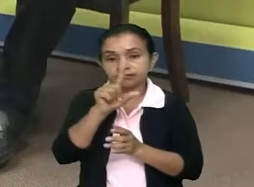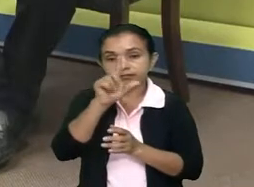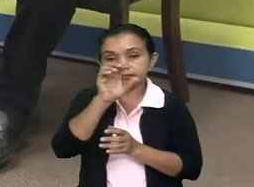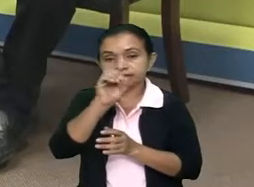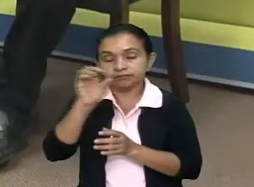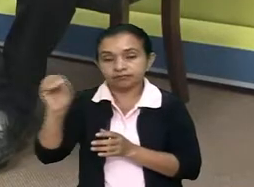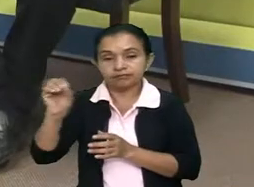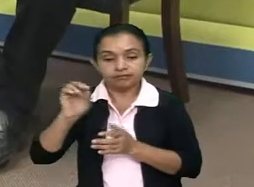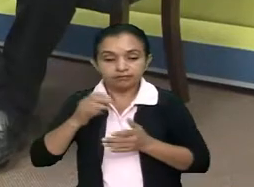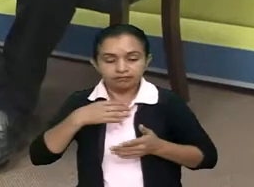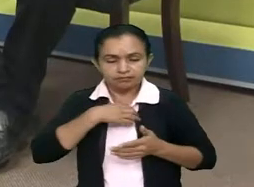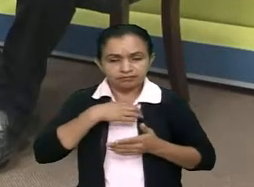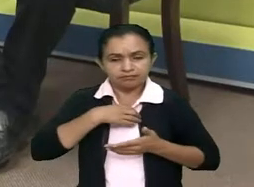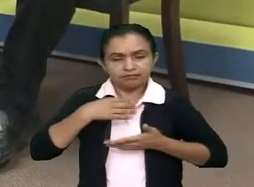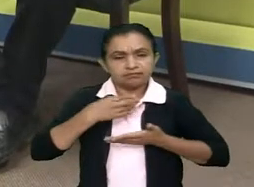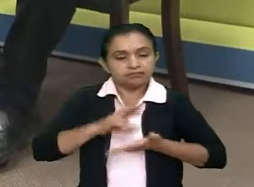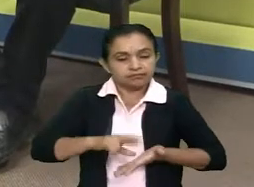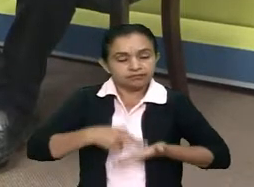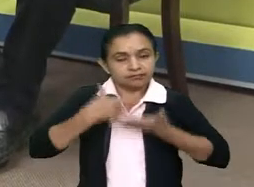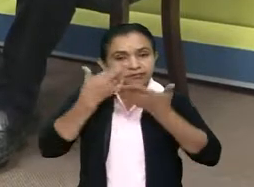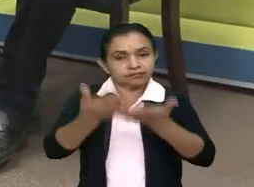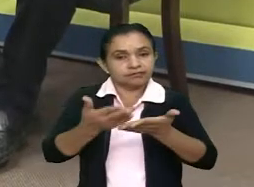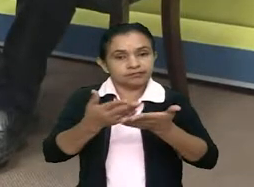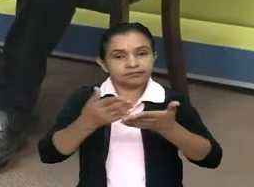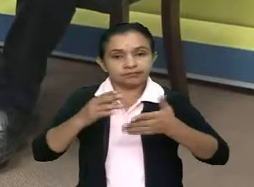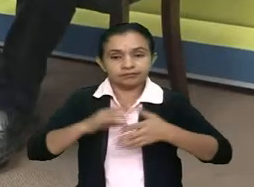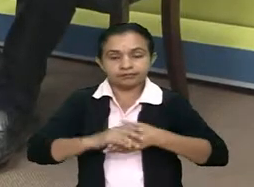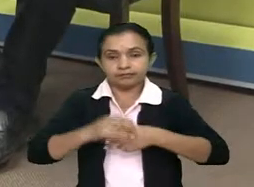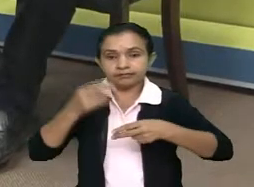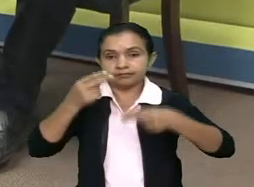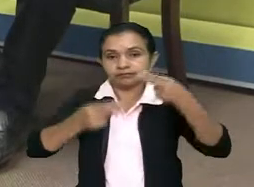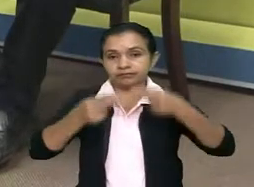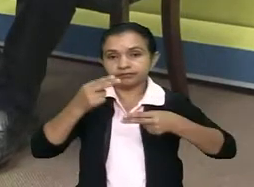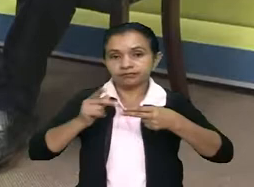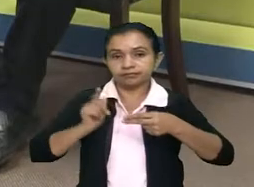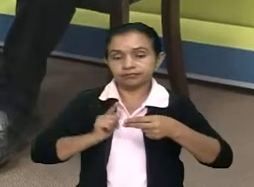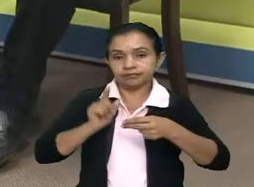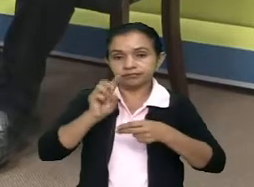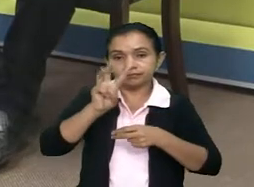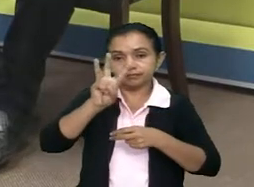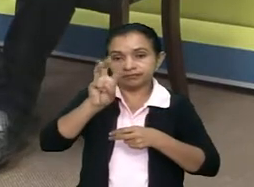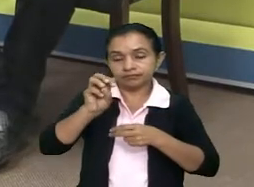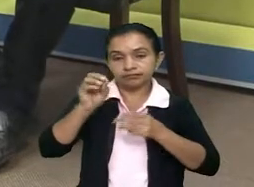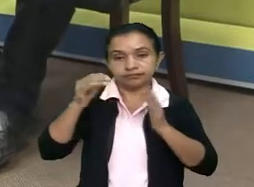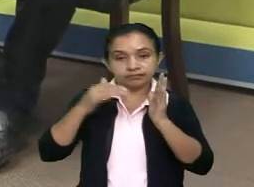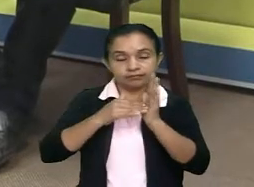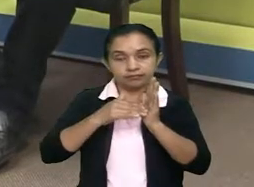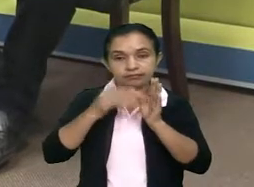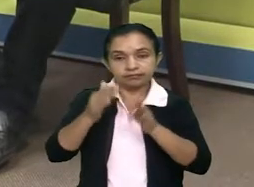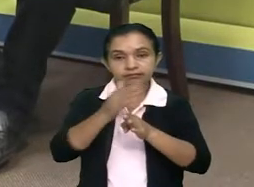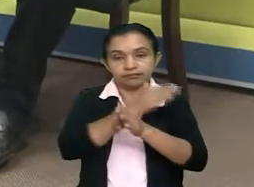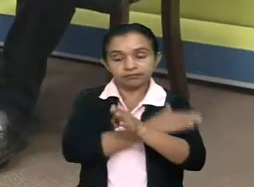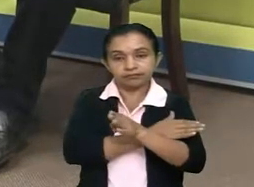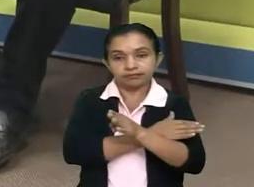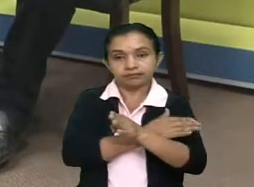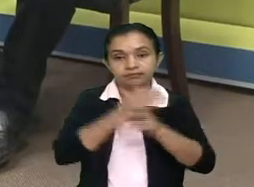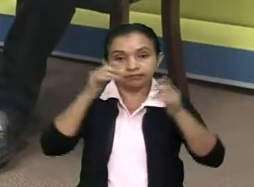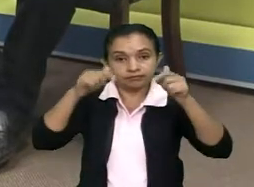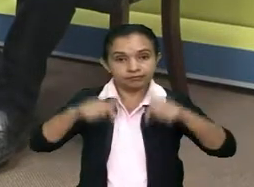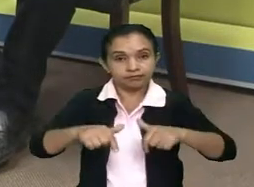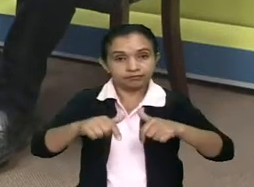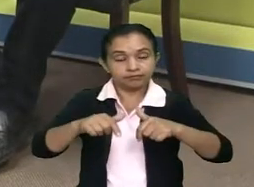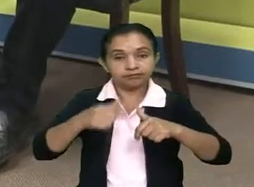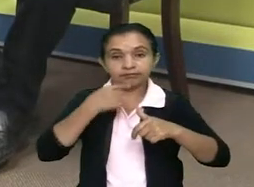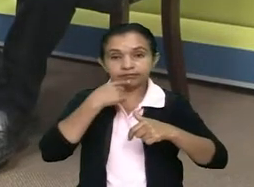y en cuanto a cifras absolutas como dije antes captamos menos de 30 mil antes del antes del 2000 en la actualidad ya